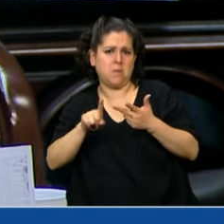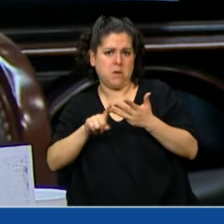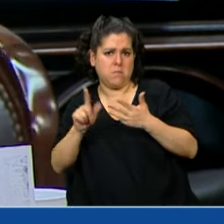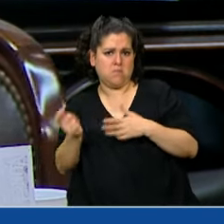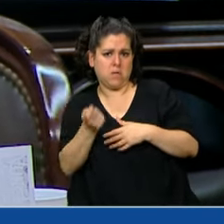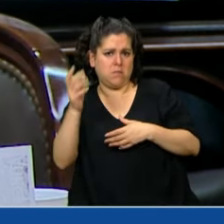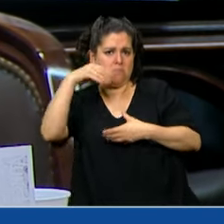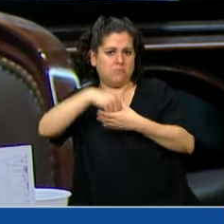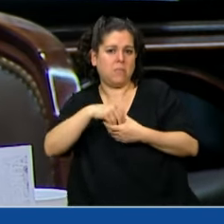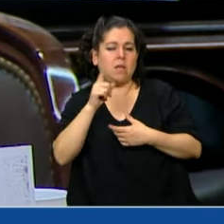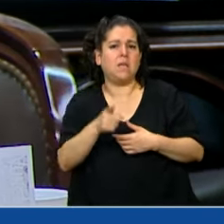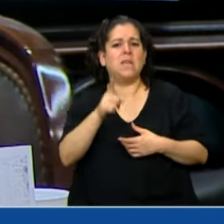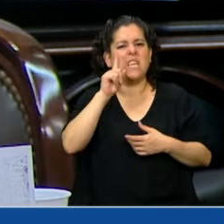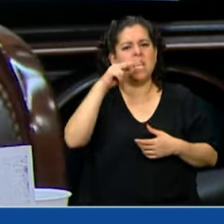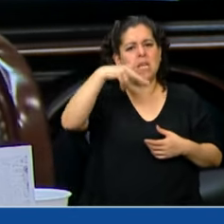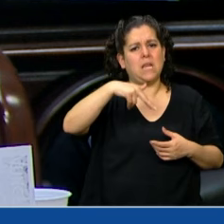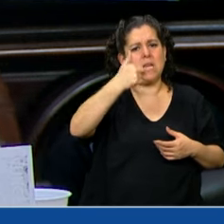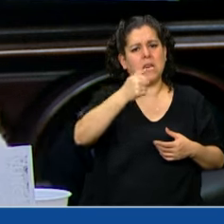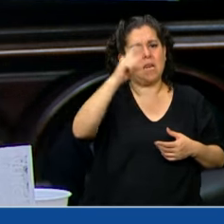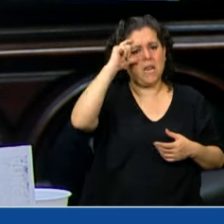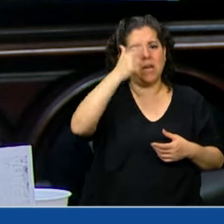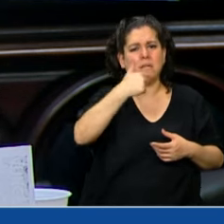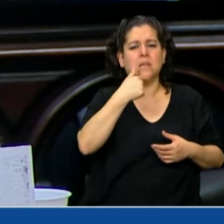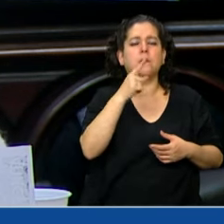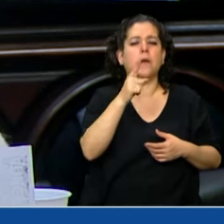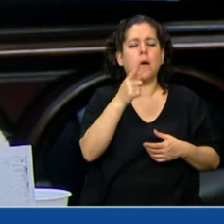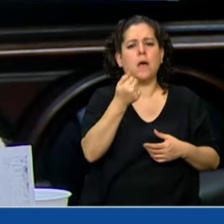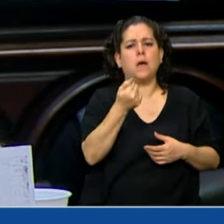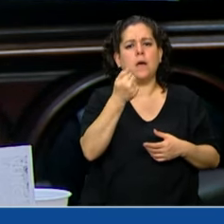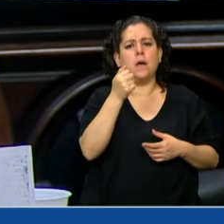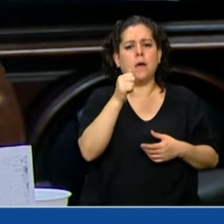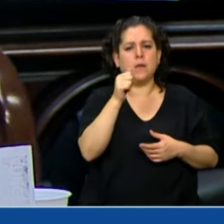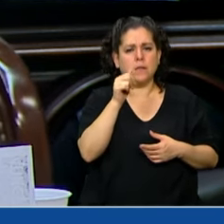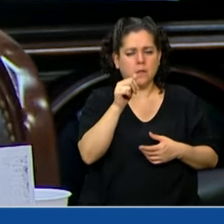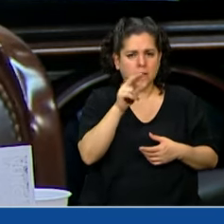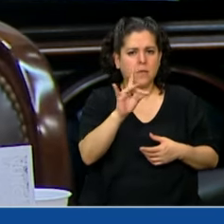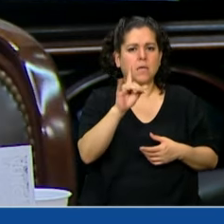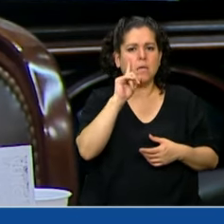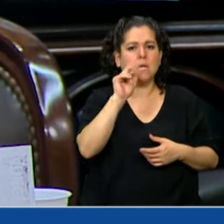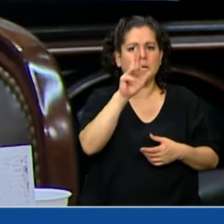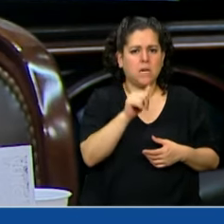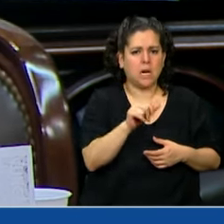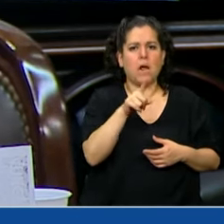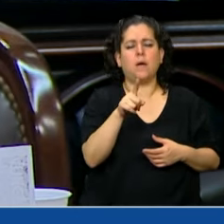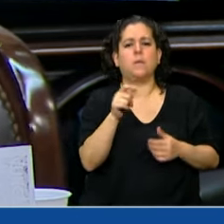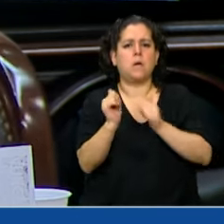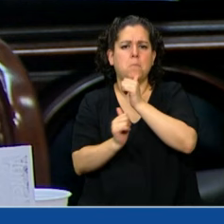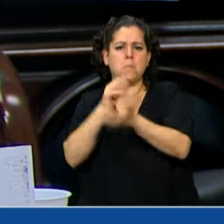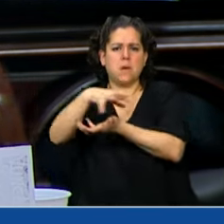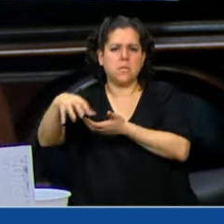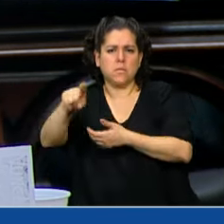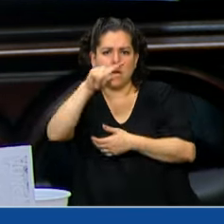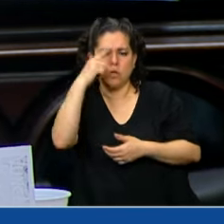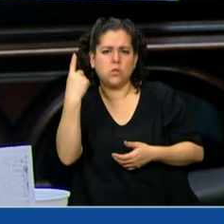productivo el inaes la uia adimra la central de entidades empresarias nacionales en el